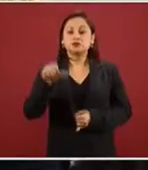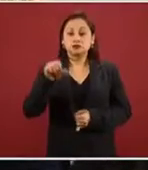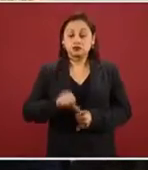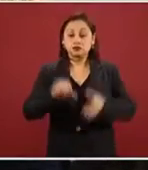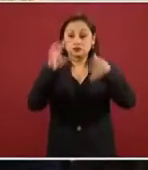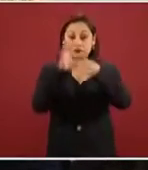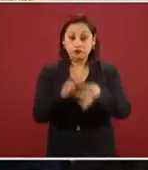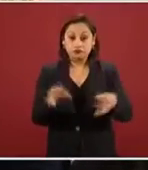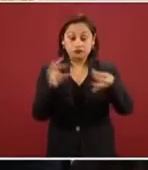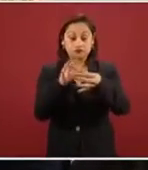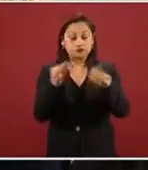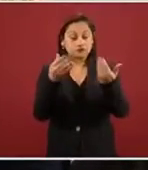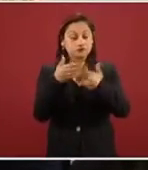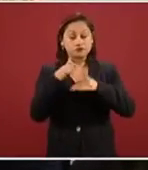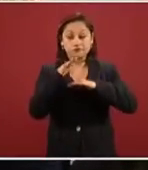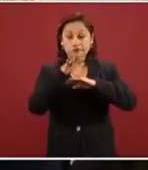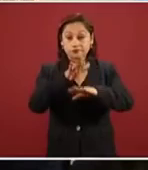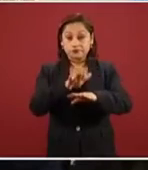toda la